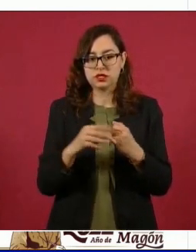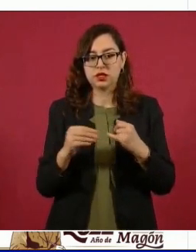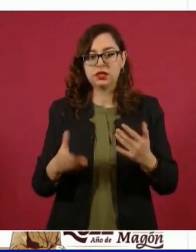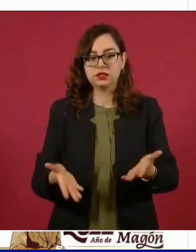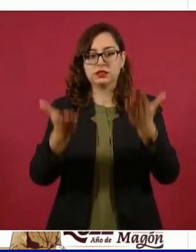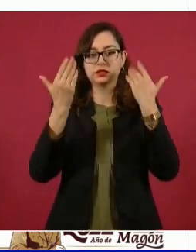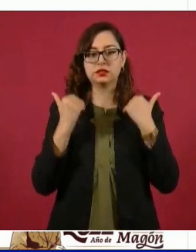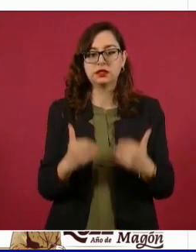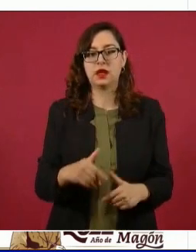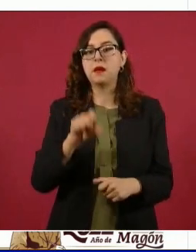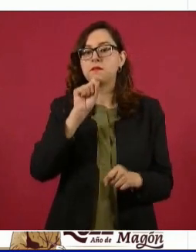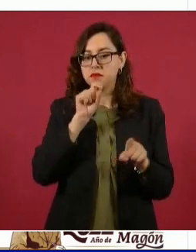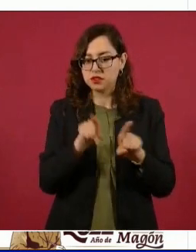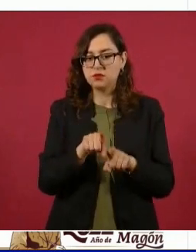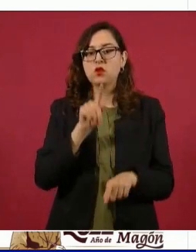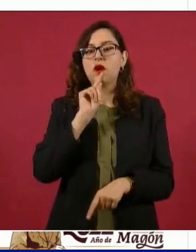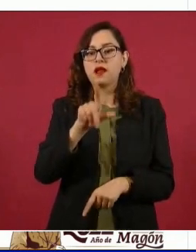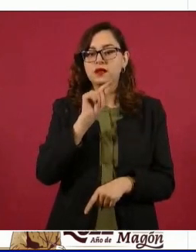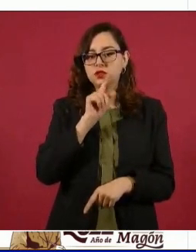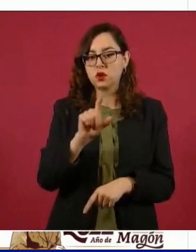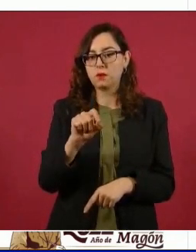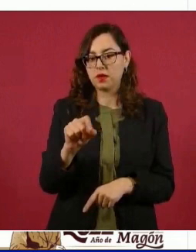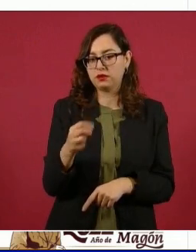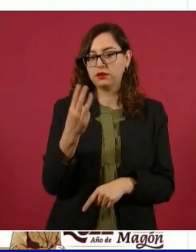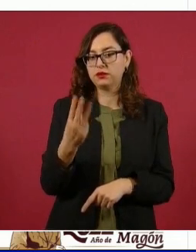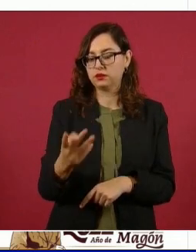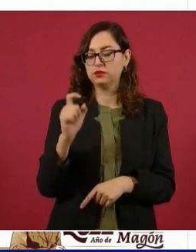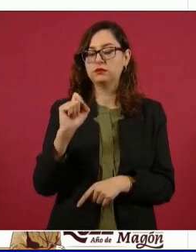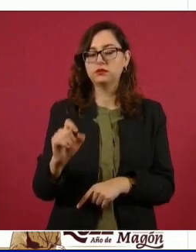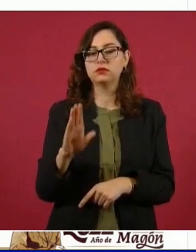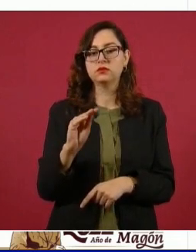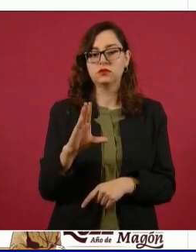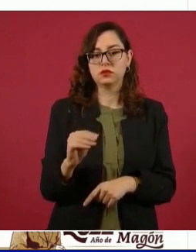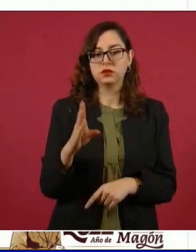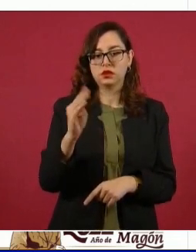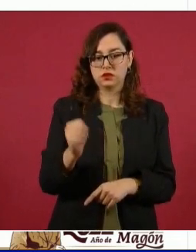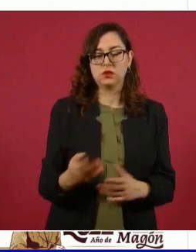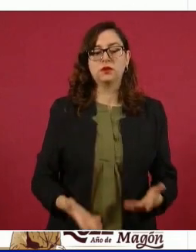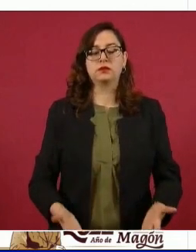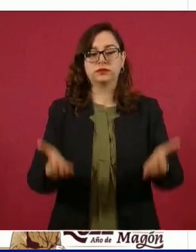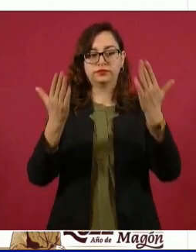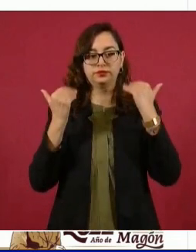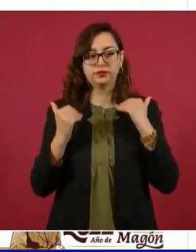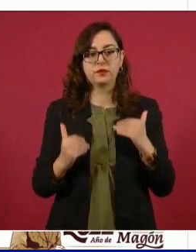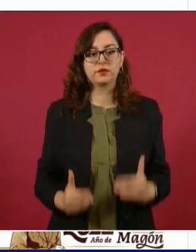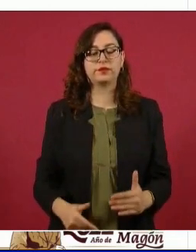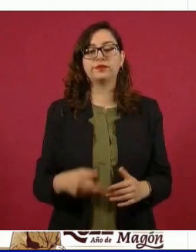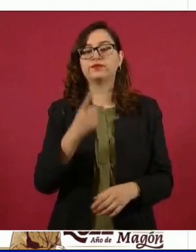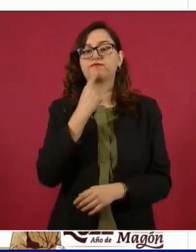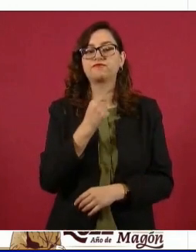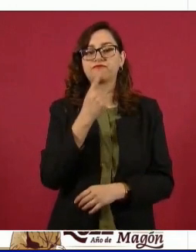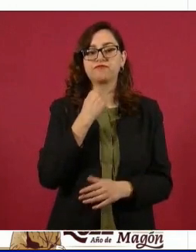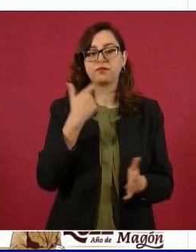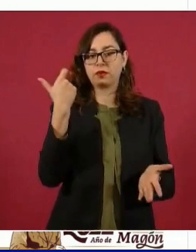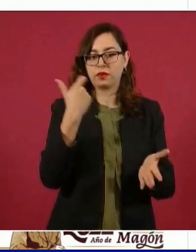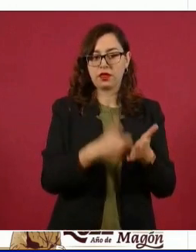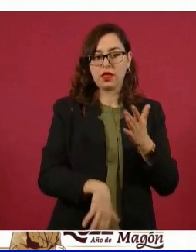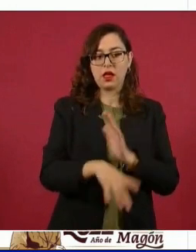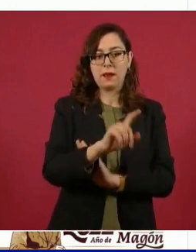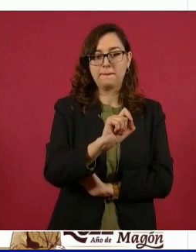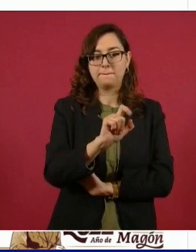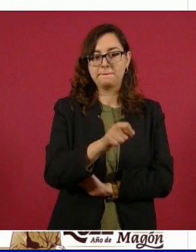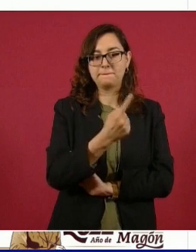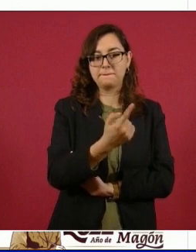en Zapopan, Jalisco, 23 pesos con 99 centavos. Para la premium, la más barata, 21.59